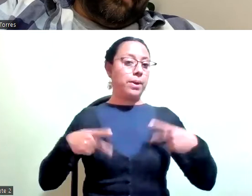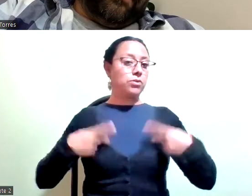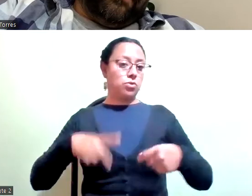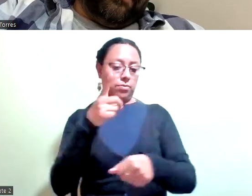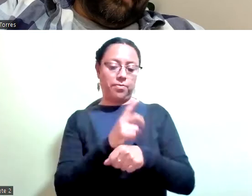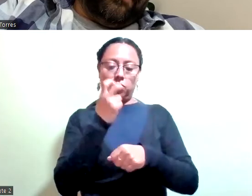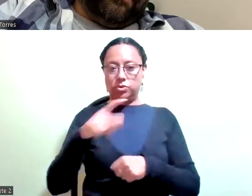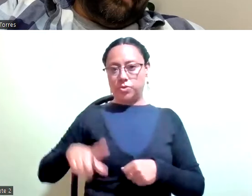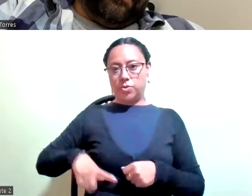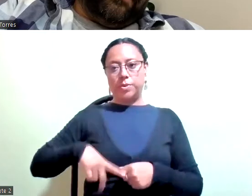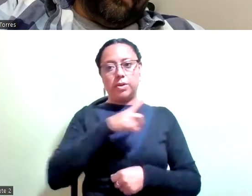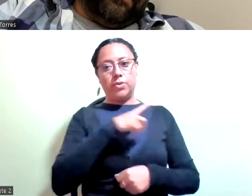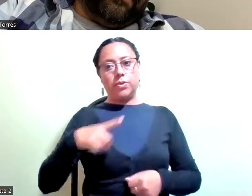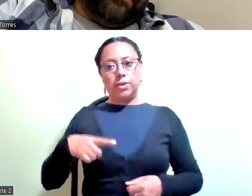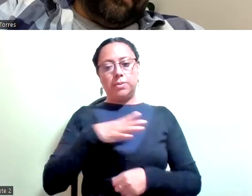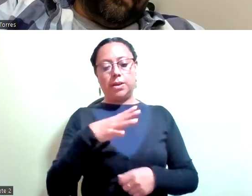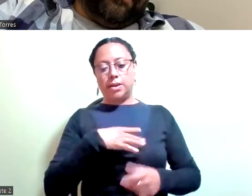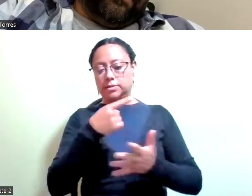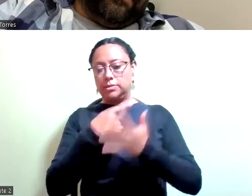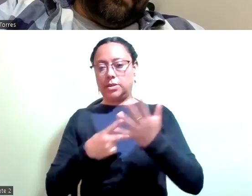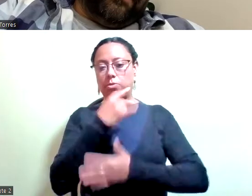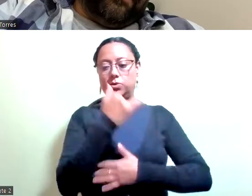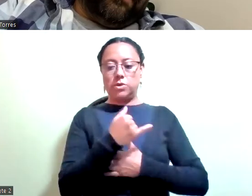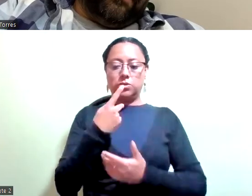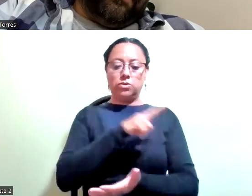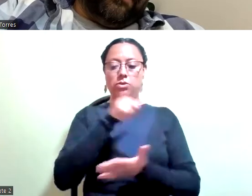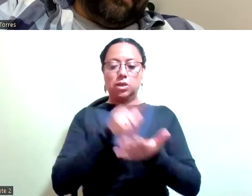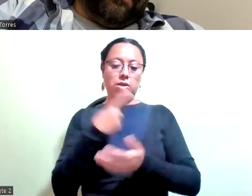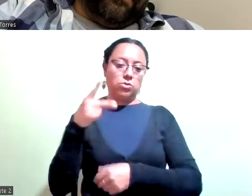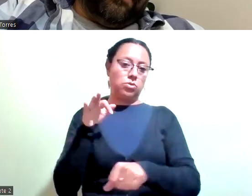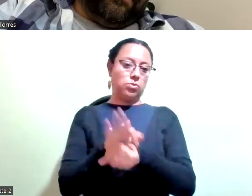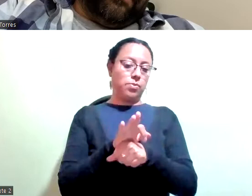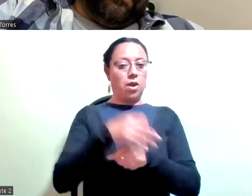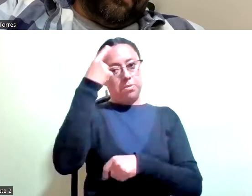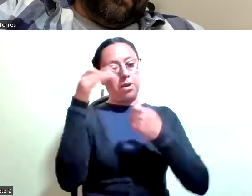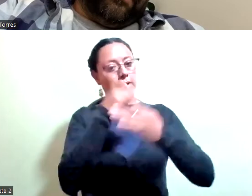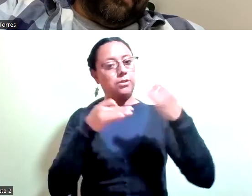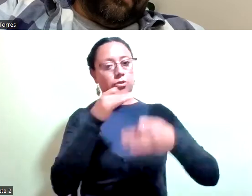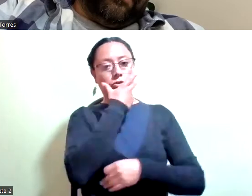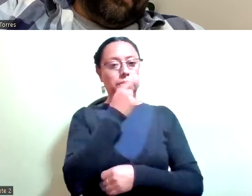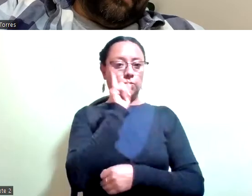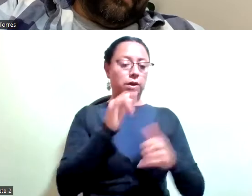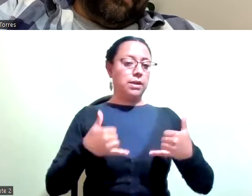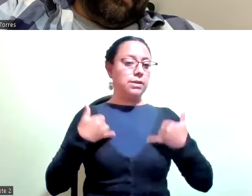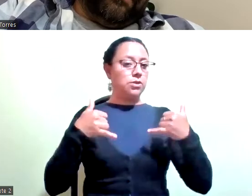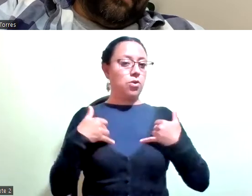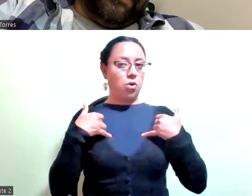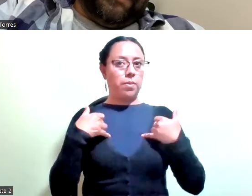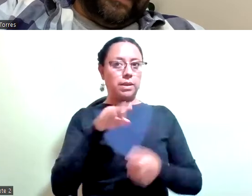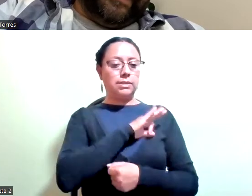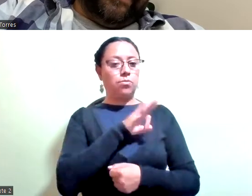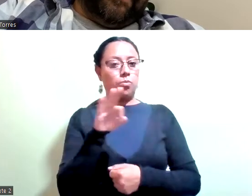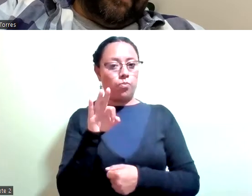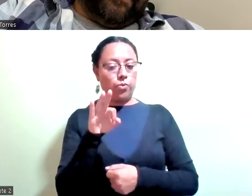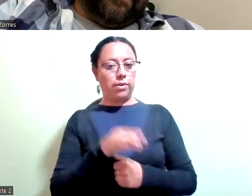gobierno establecerá las políticas y la difusión de carácter informativas necesarias para que todas y todos los jóvenes puedan, ahí